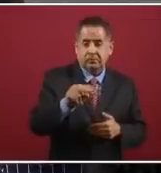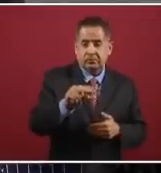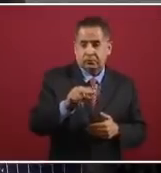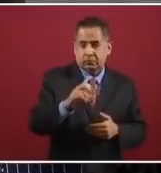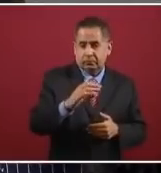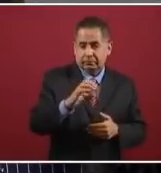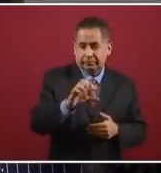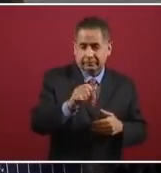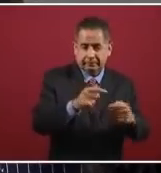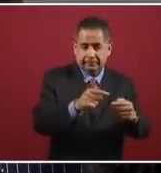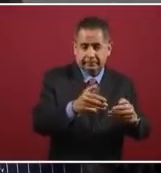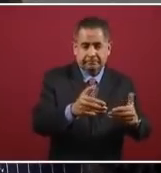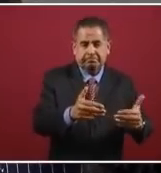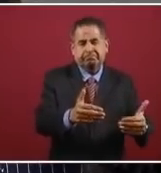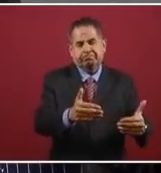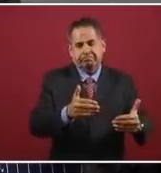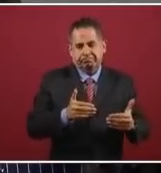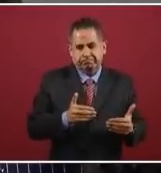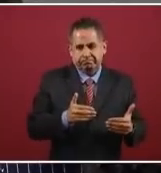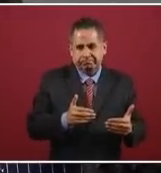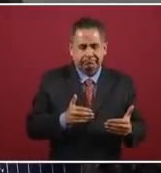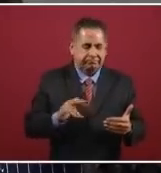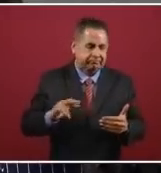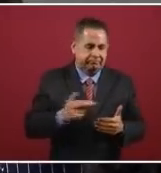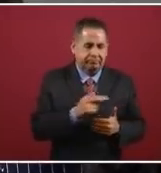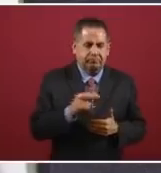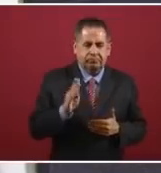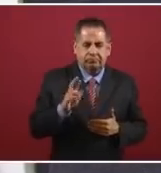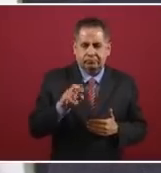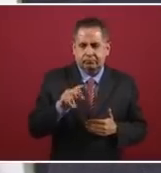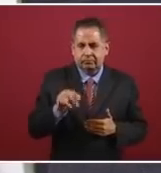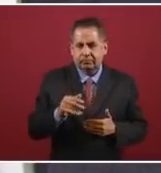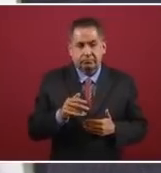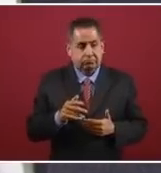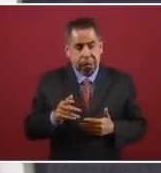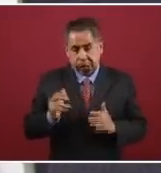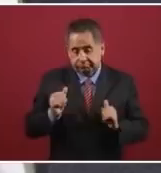al río Bravo.